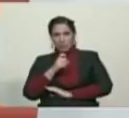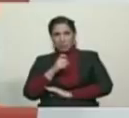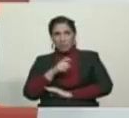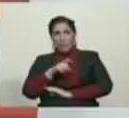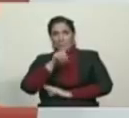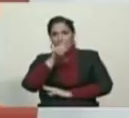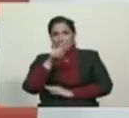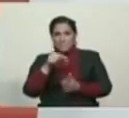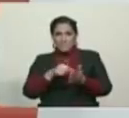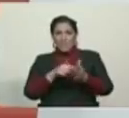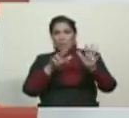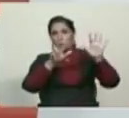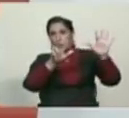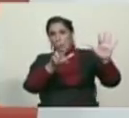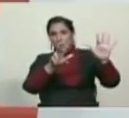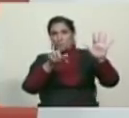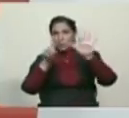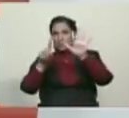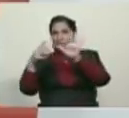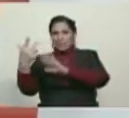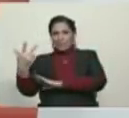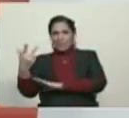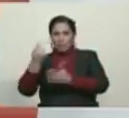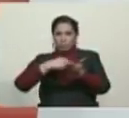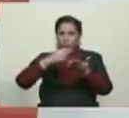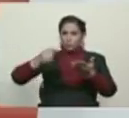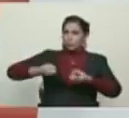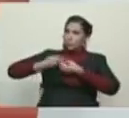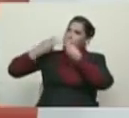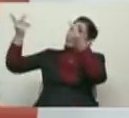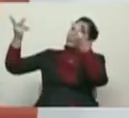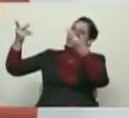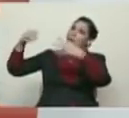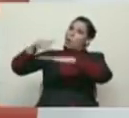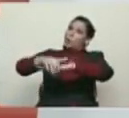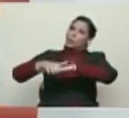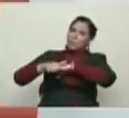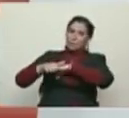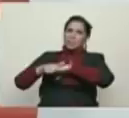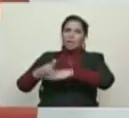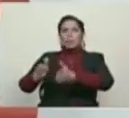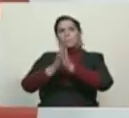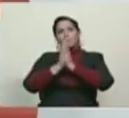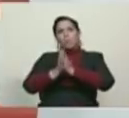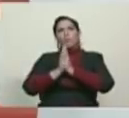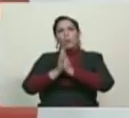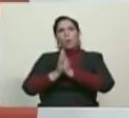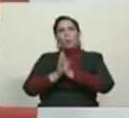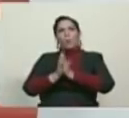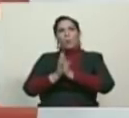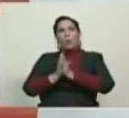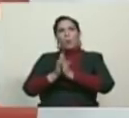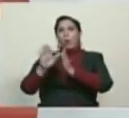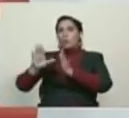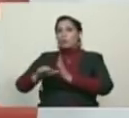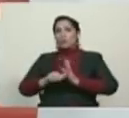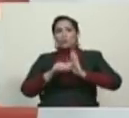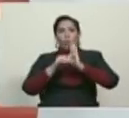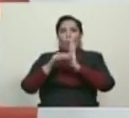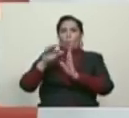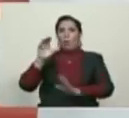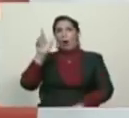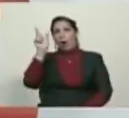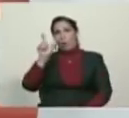1863, que dirigieron una carta al Reino de Inglaterra, que por favor tomara posesión del Esequibo, porque los bárbaros en